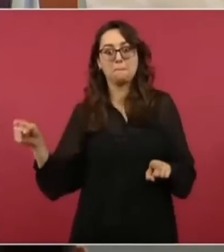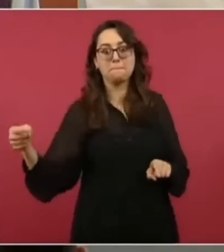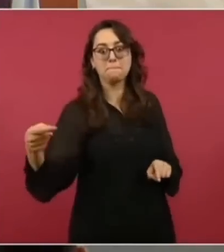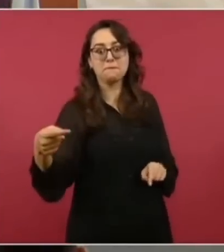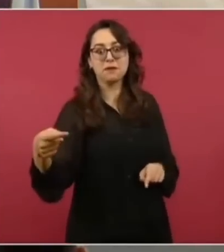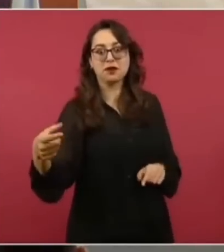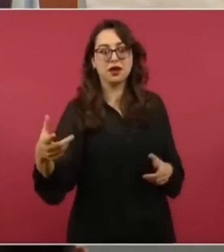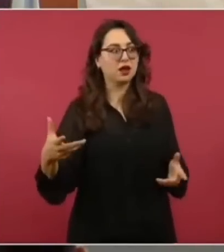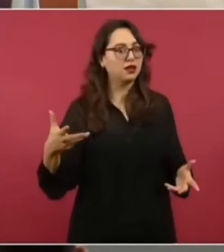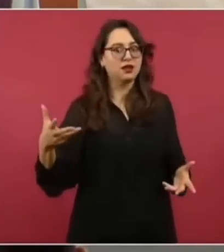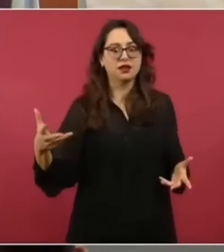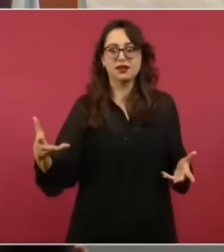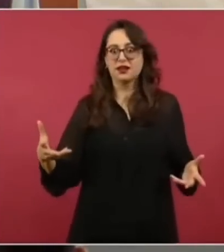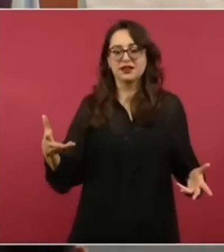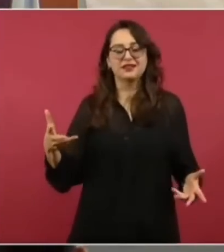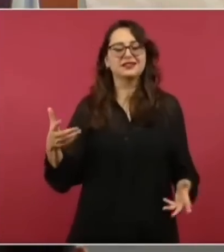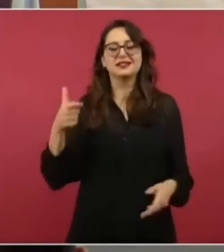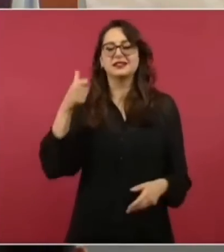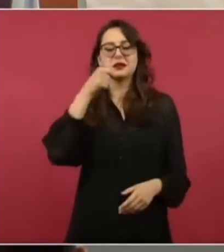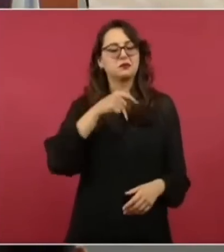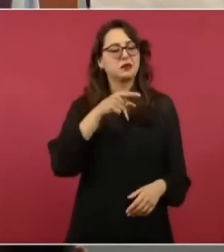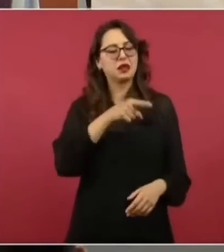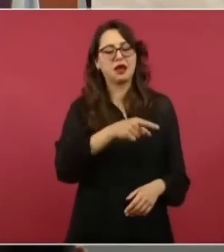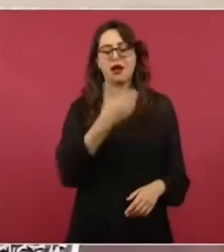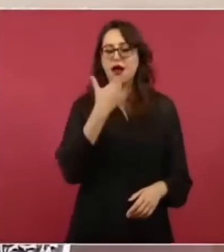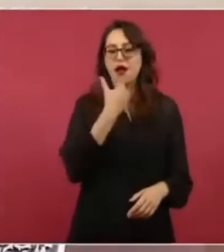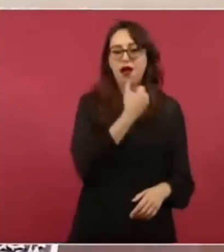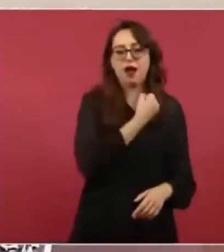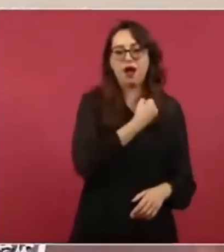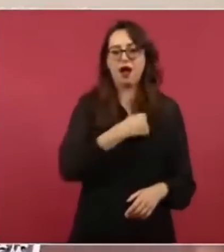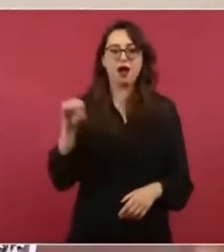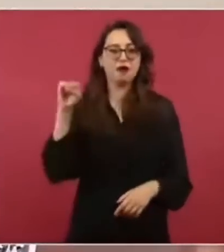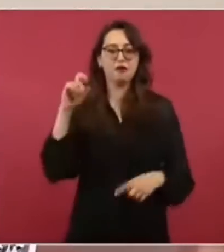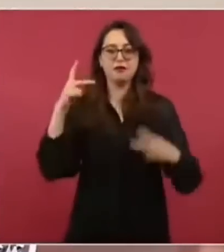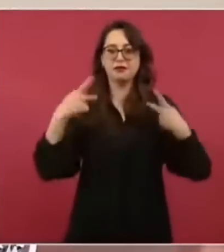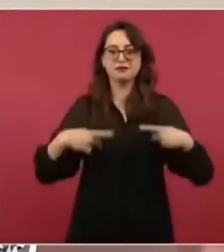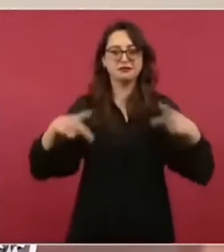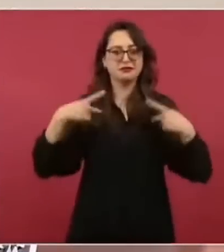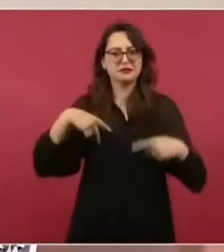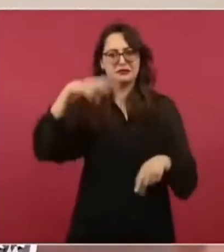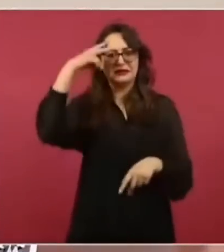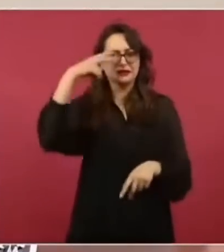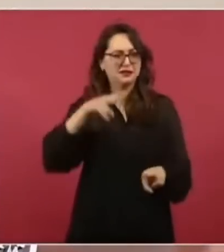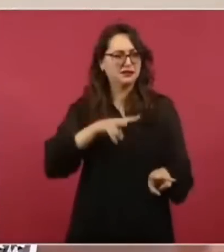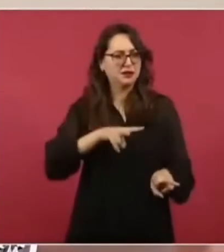y no le encontraban nunca. Y los mexicanos,